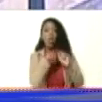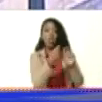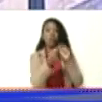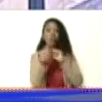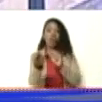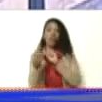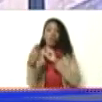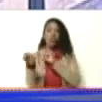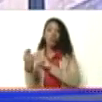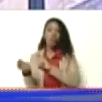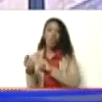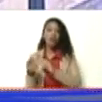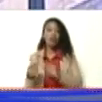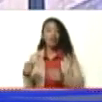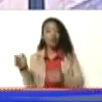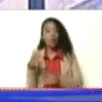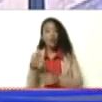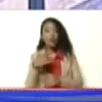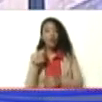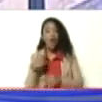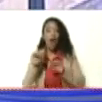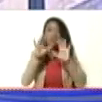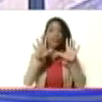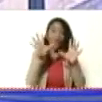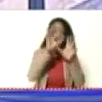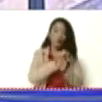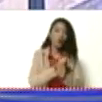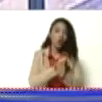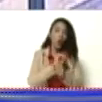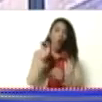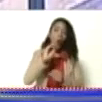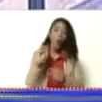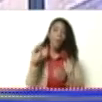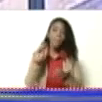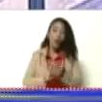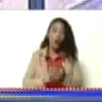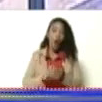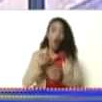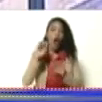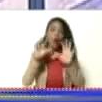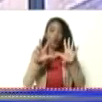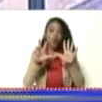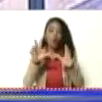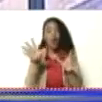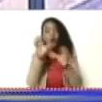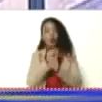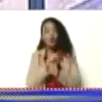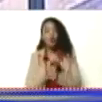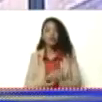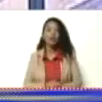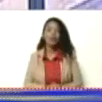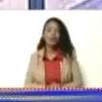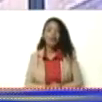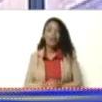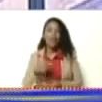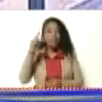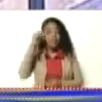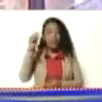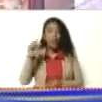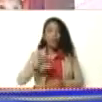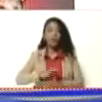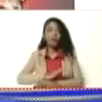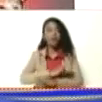si el toque de queda lo dejan a las 10 de la noche o lo ponen a las 8 de la noche. Y tienen días